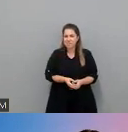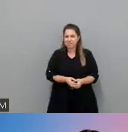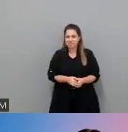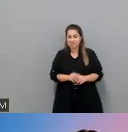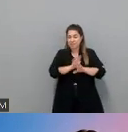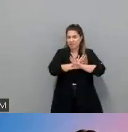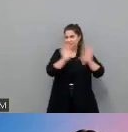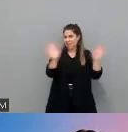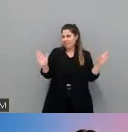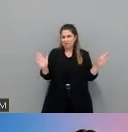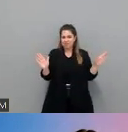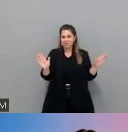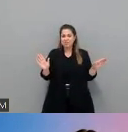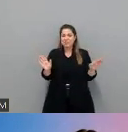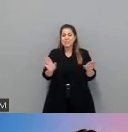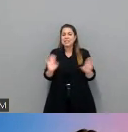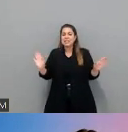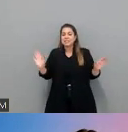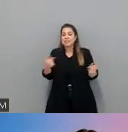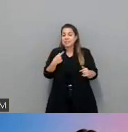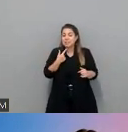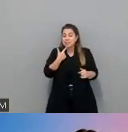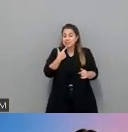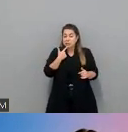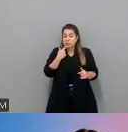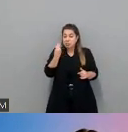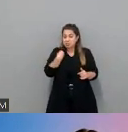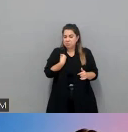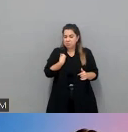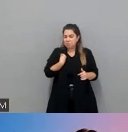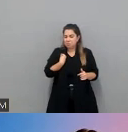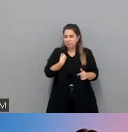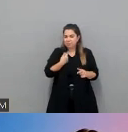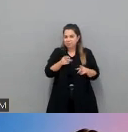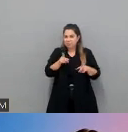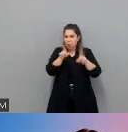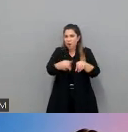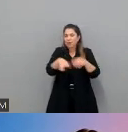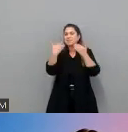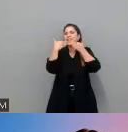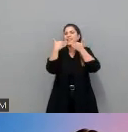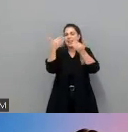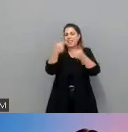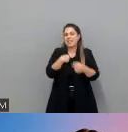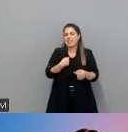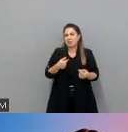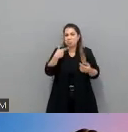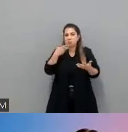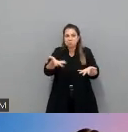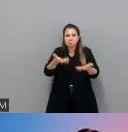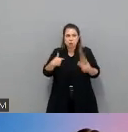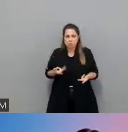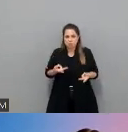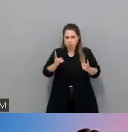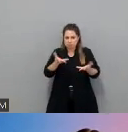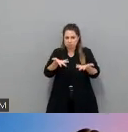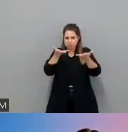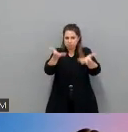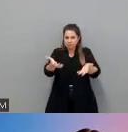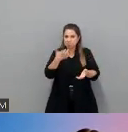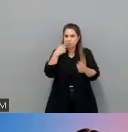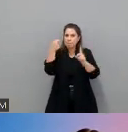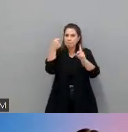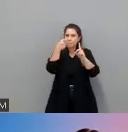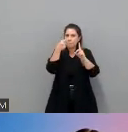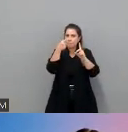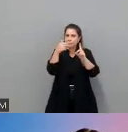y nada, solo quería daros como siempre las gracias, estoy a vuestra disposición, os dejé el correo electrónico al